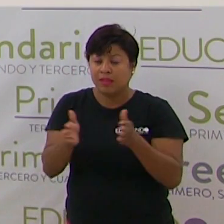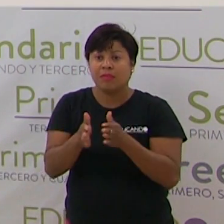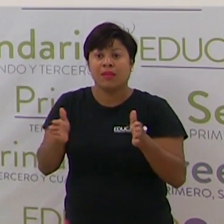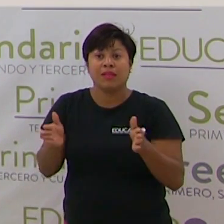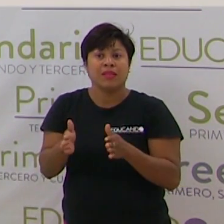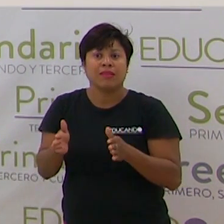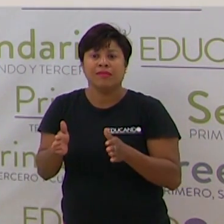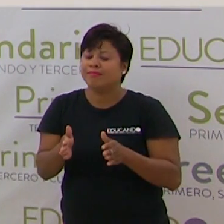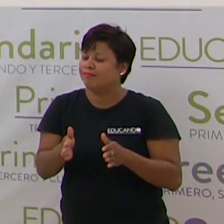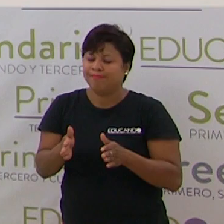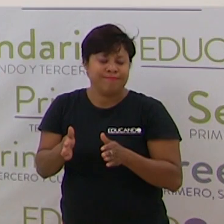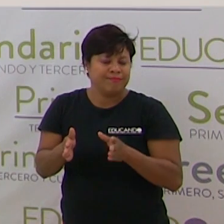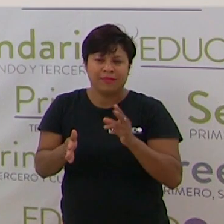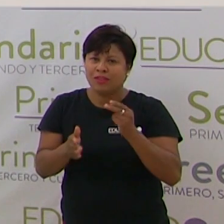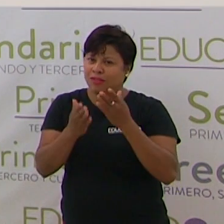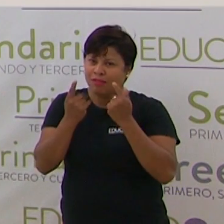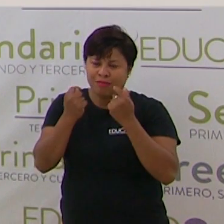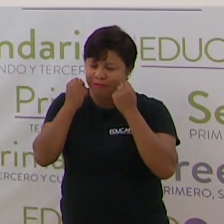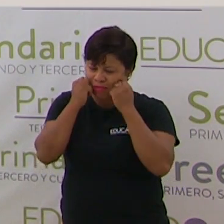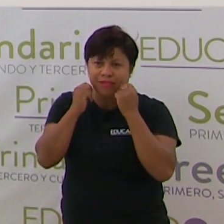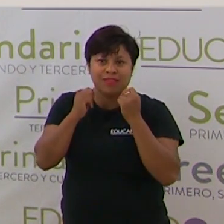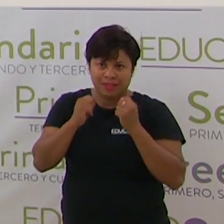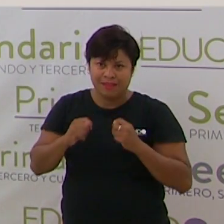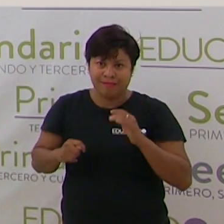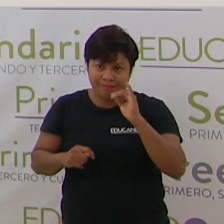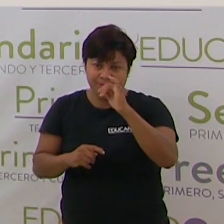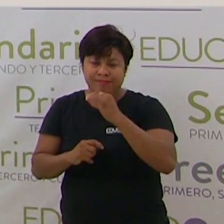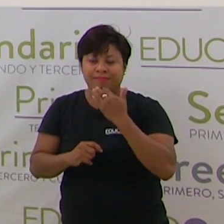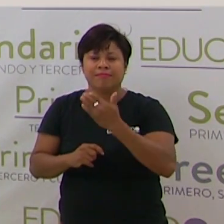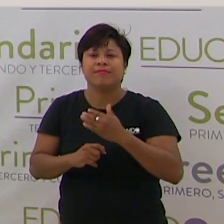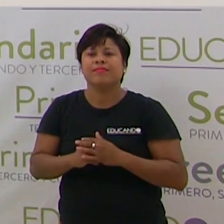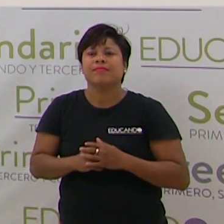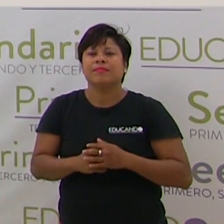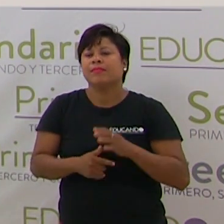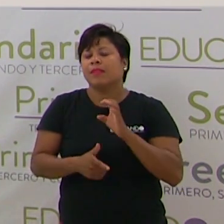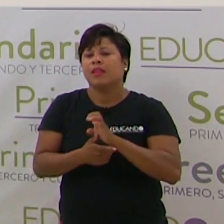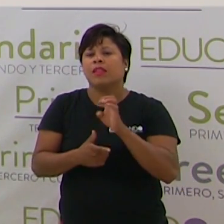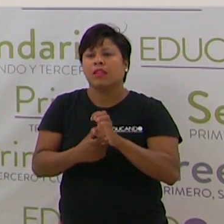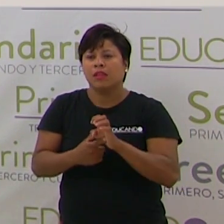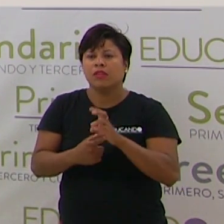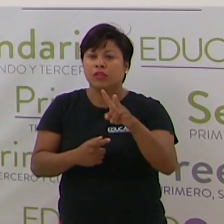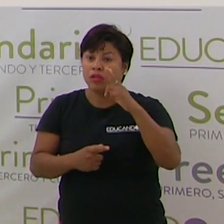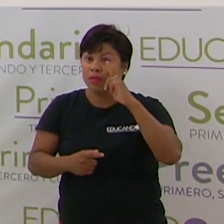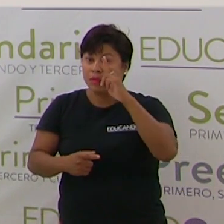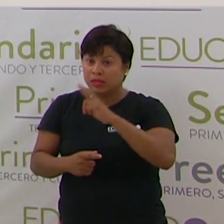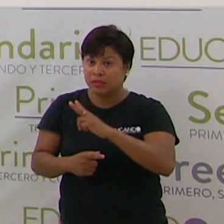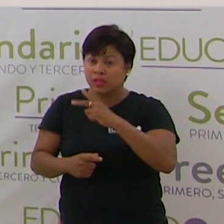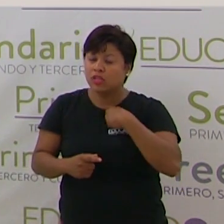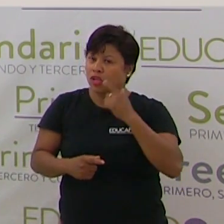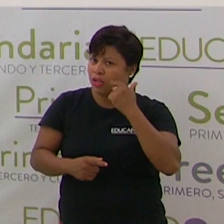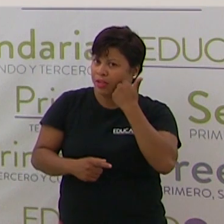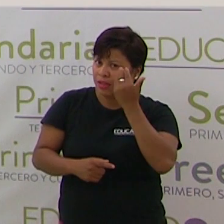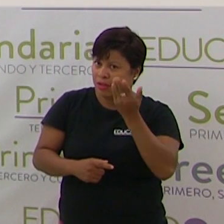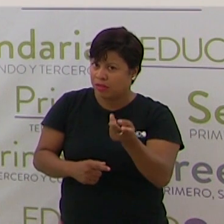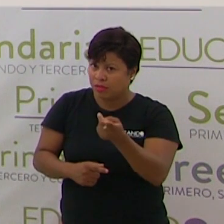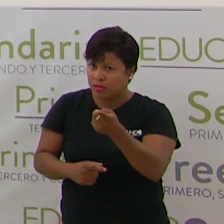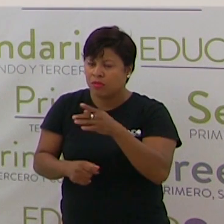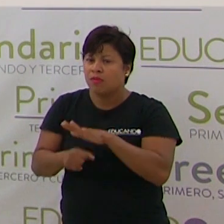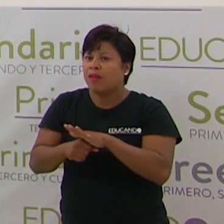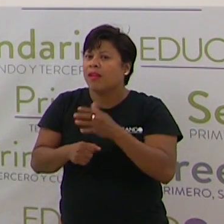no influyó, ¿sí? Bien, entonces la respuesta que yo espero de ti, ¿cuál